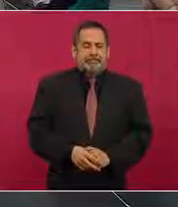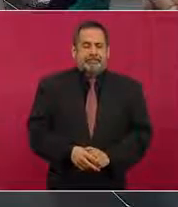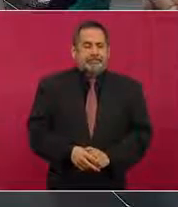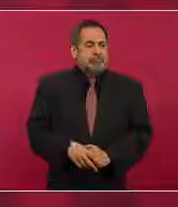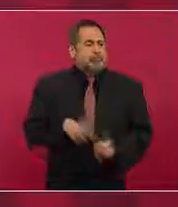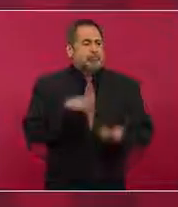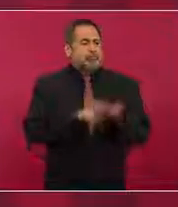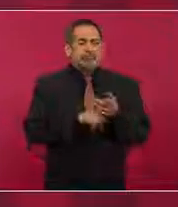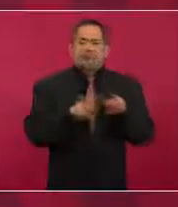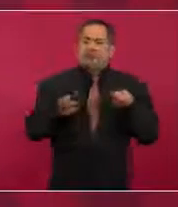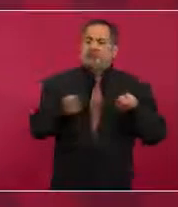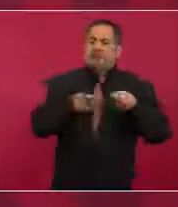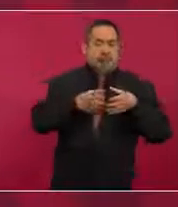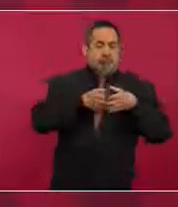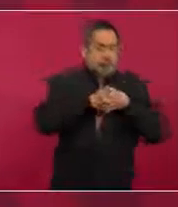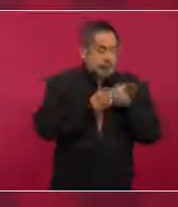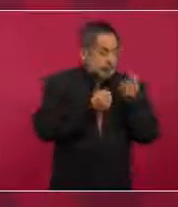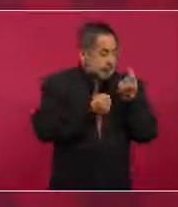es el dominio